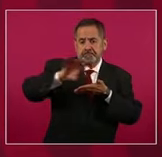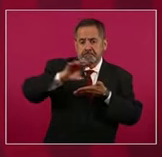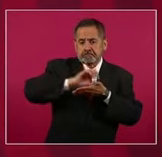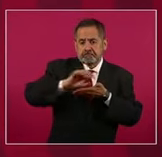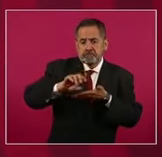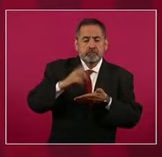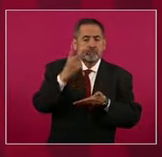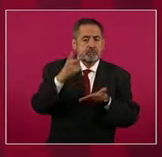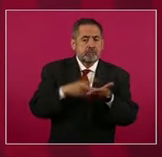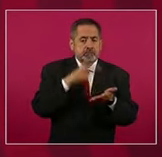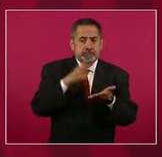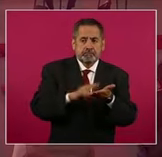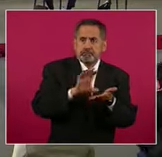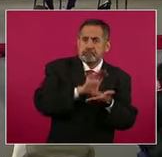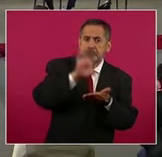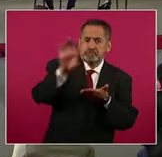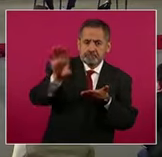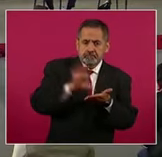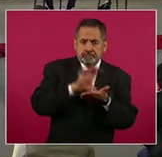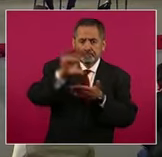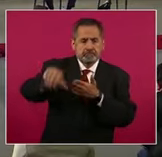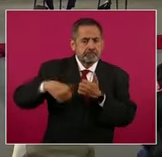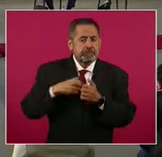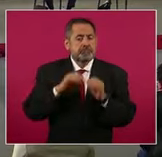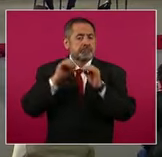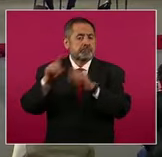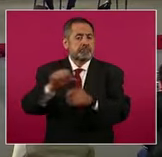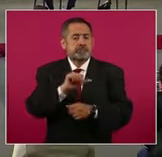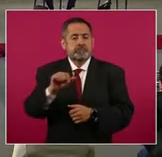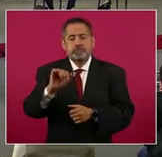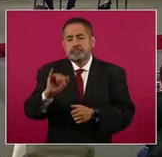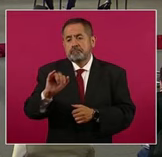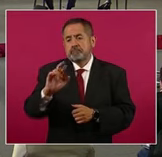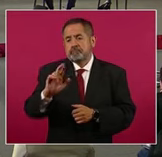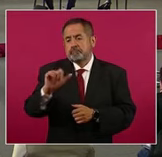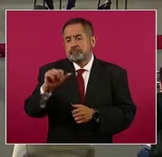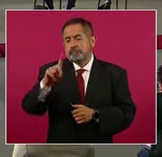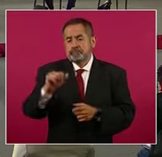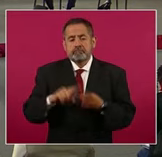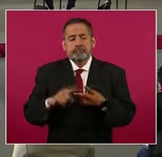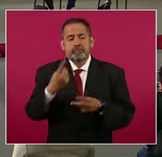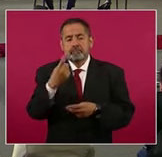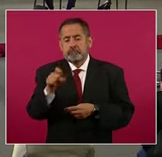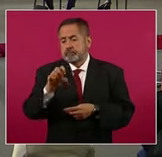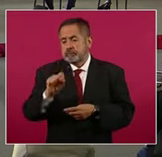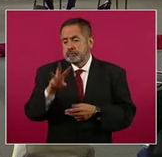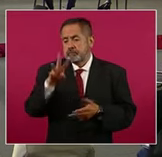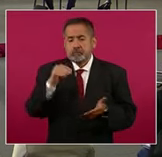dos transferencias internacionales a Irlanda por un total de